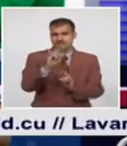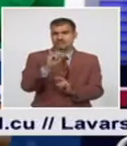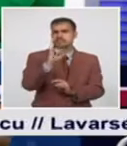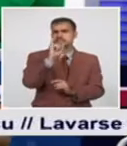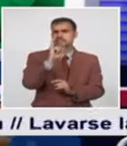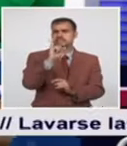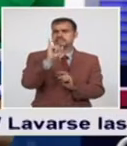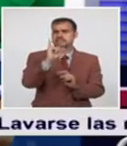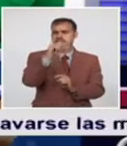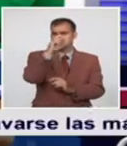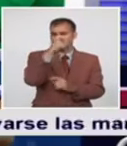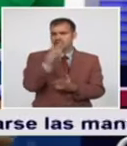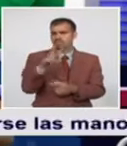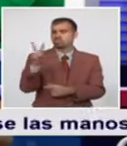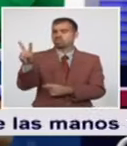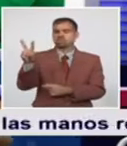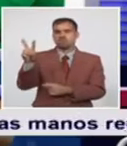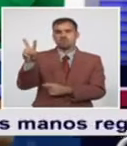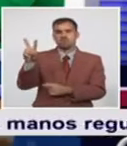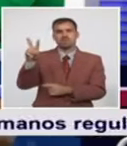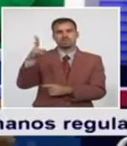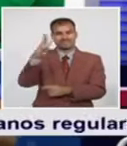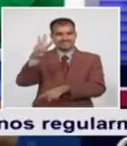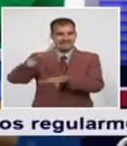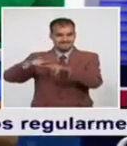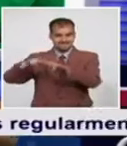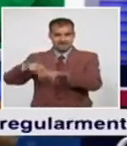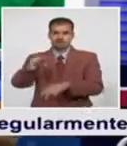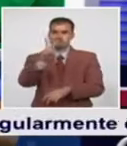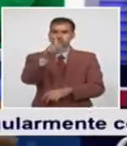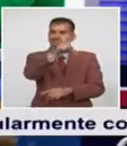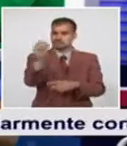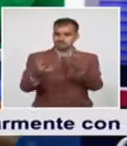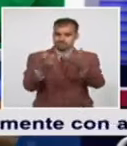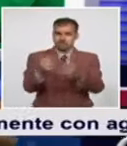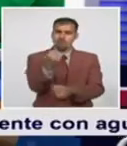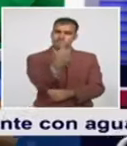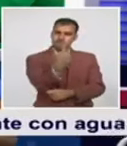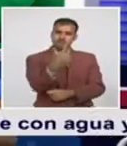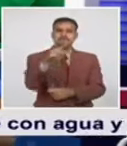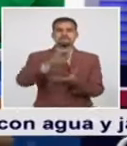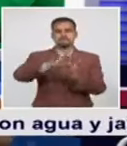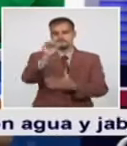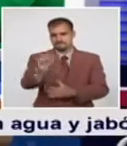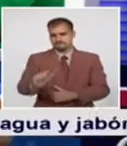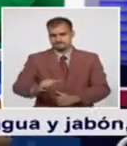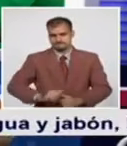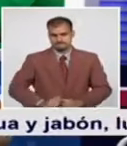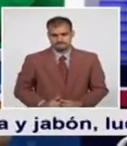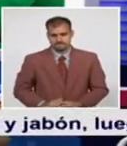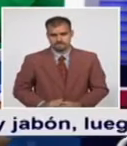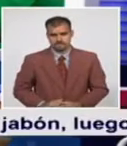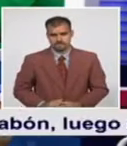2 de Cienfuegos y 1 de Mayabeque. Como pueden ver ahora en el